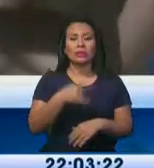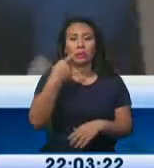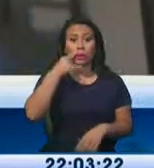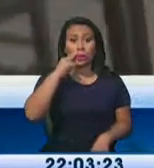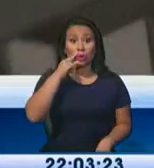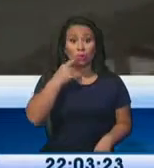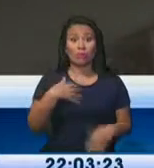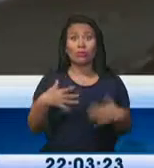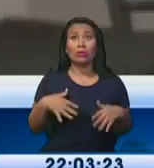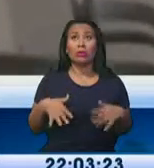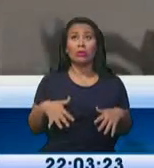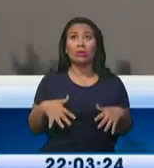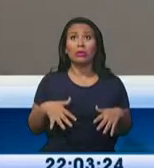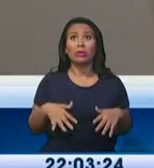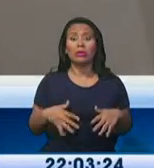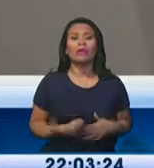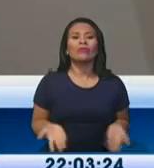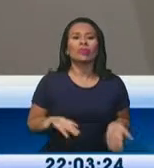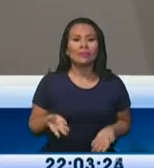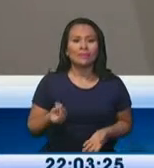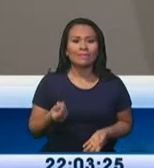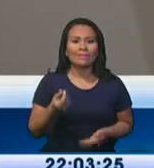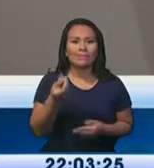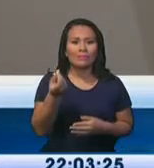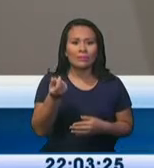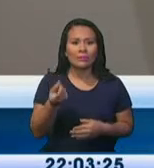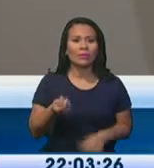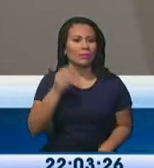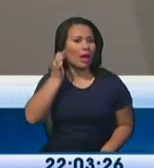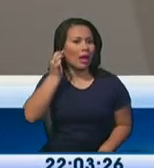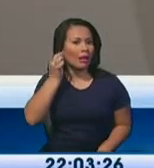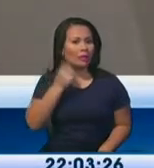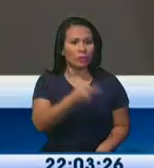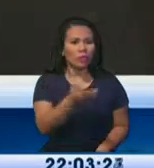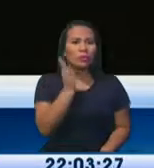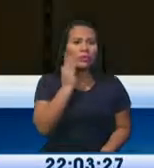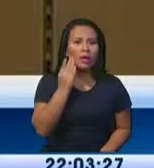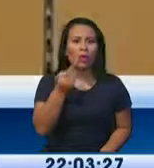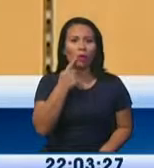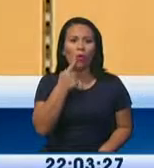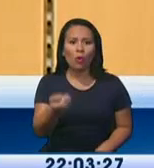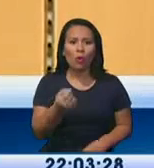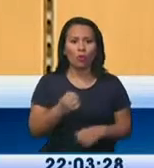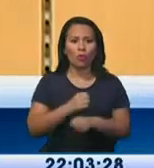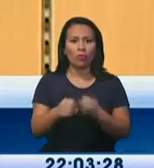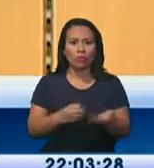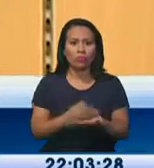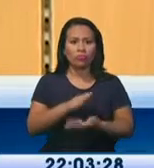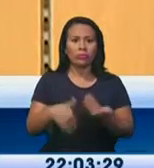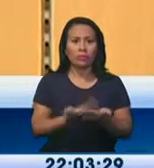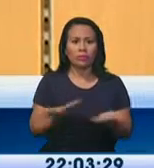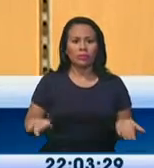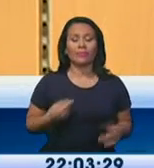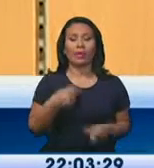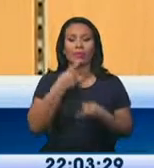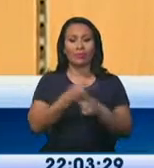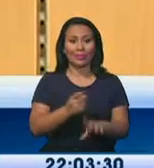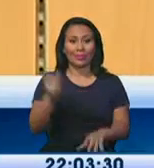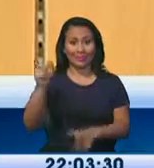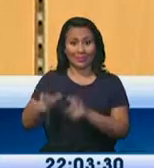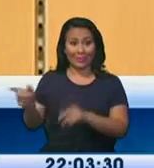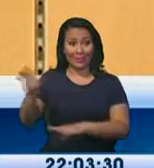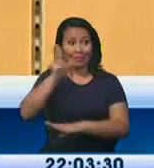para sacarle información sobre los objetos de valor que poseían. Por lo que inmediatamente estos individuos han procedido